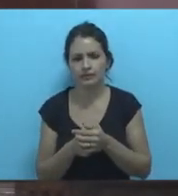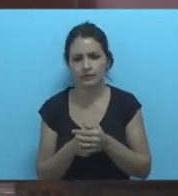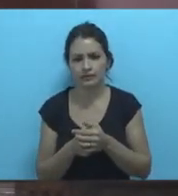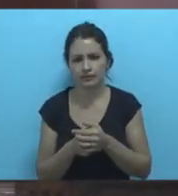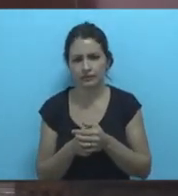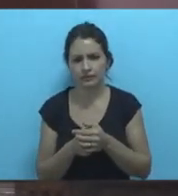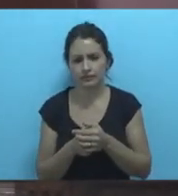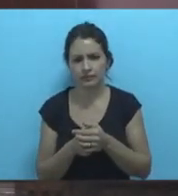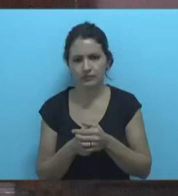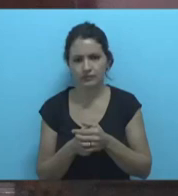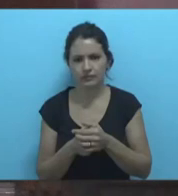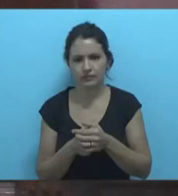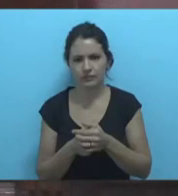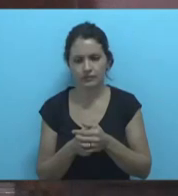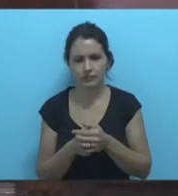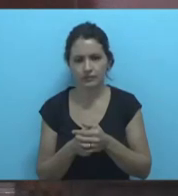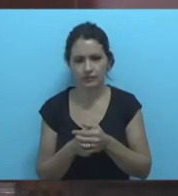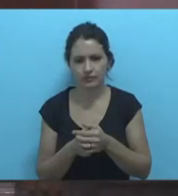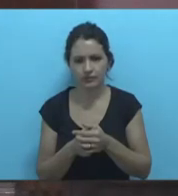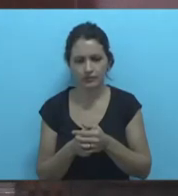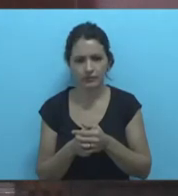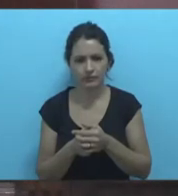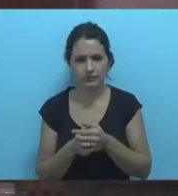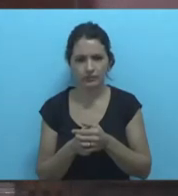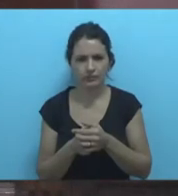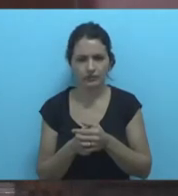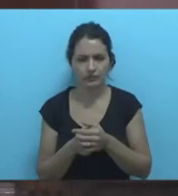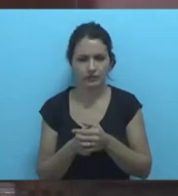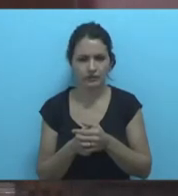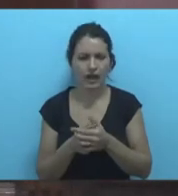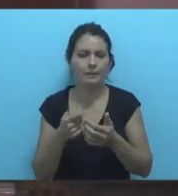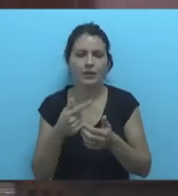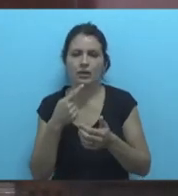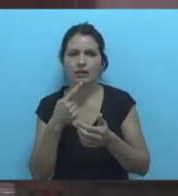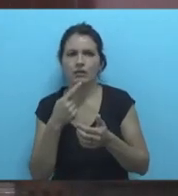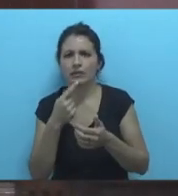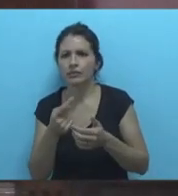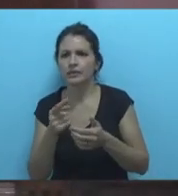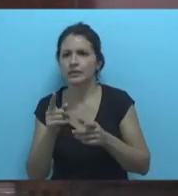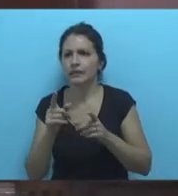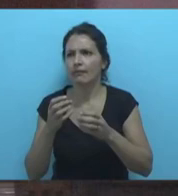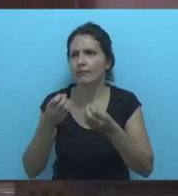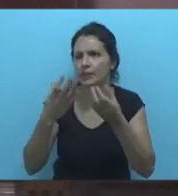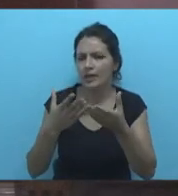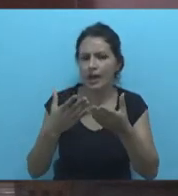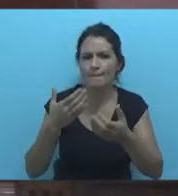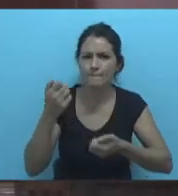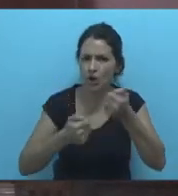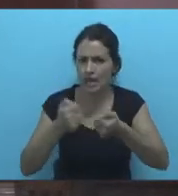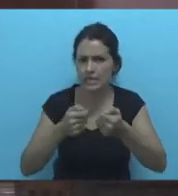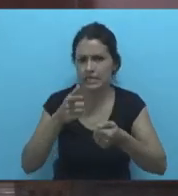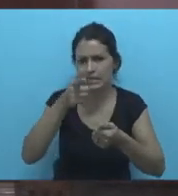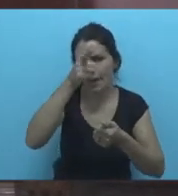violencia y avalar la violencia simbólica, mediática, económica y